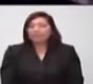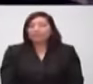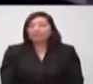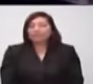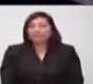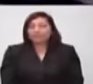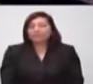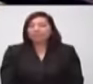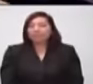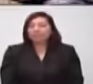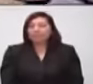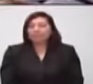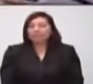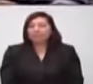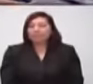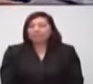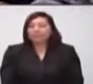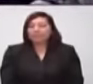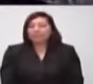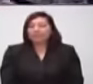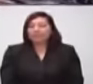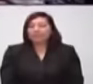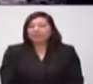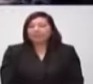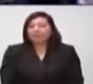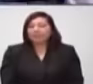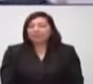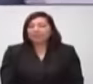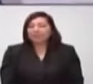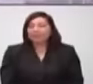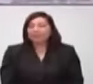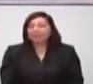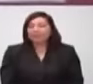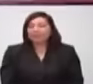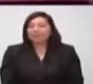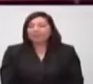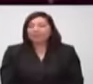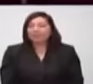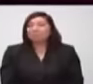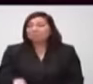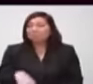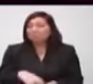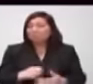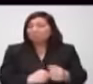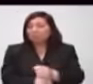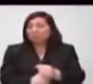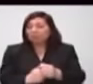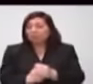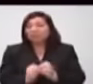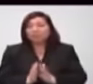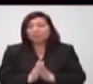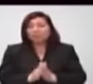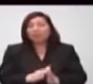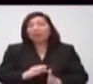Bien, otra de las partes importantes que tenemos y ha sido clamor de ya de muchos pobladores de Puente Piedra, de Santa